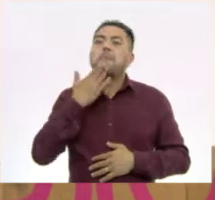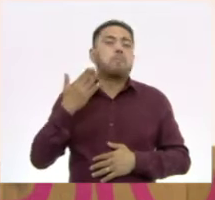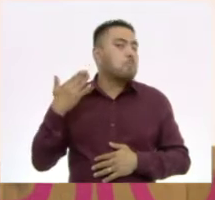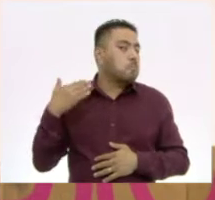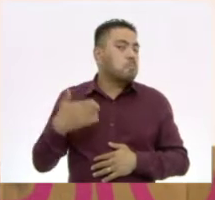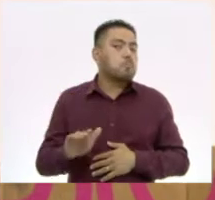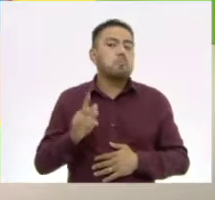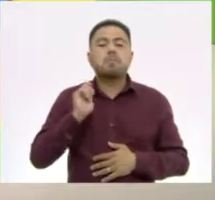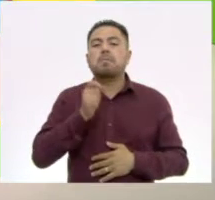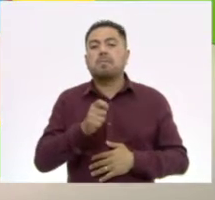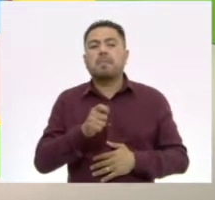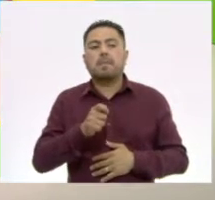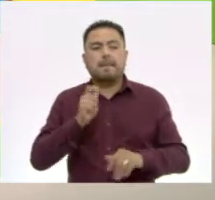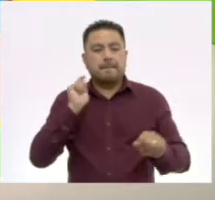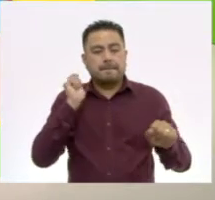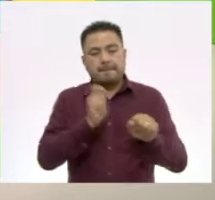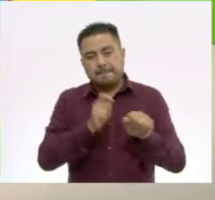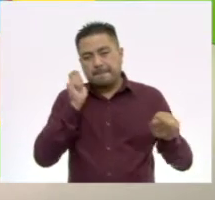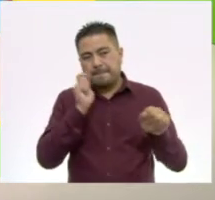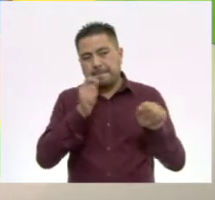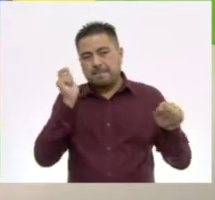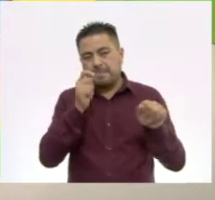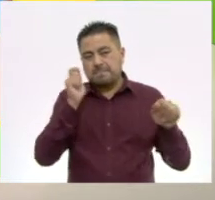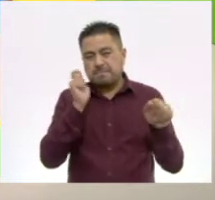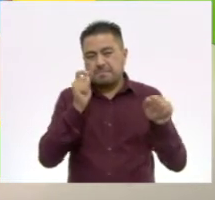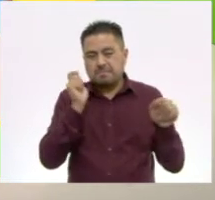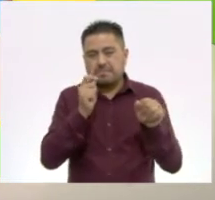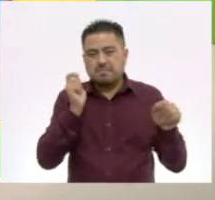un martillo